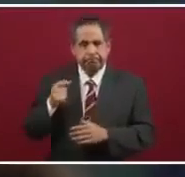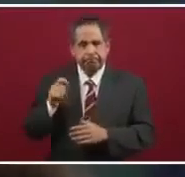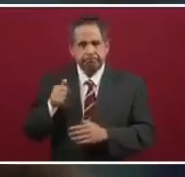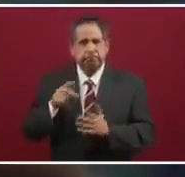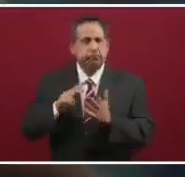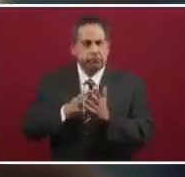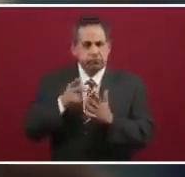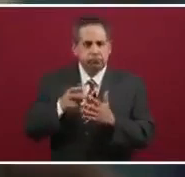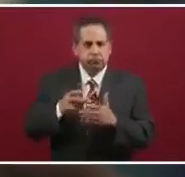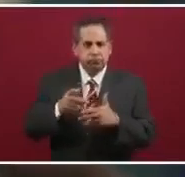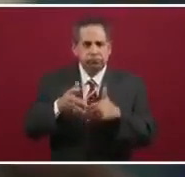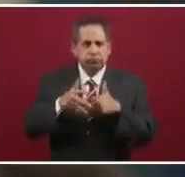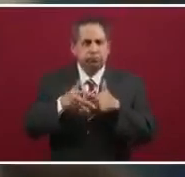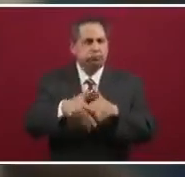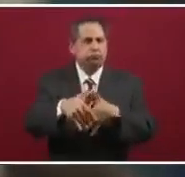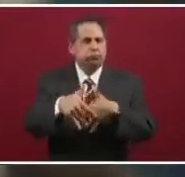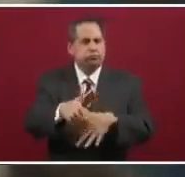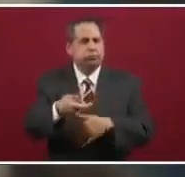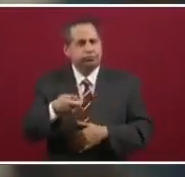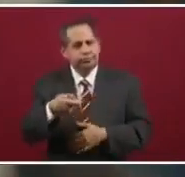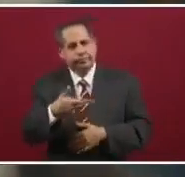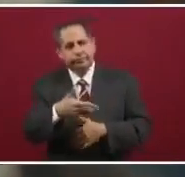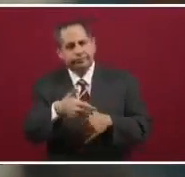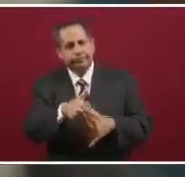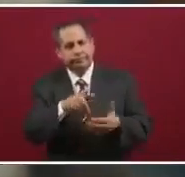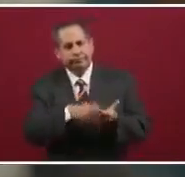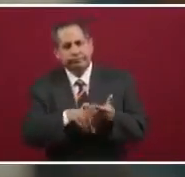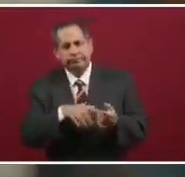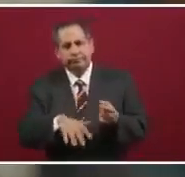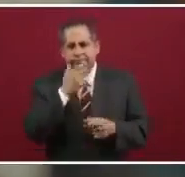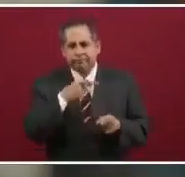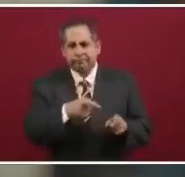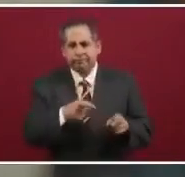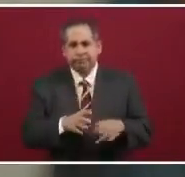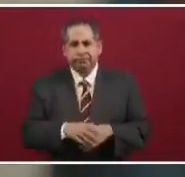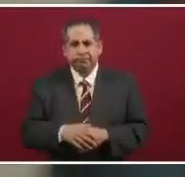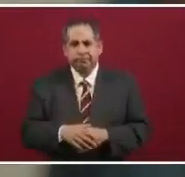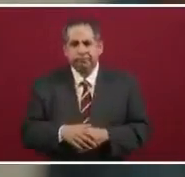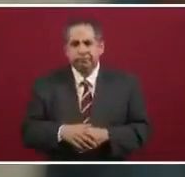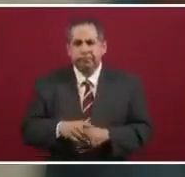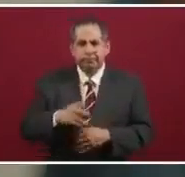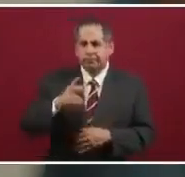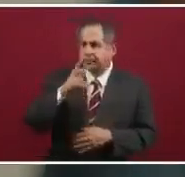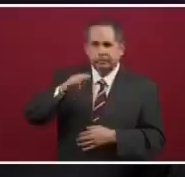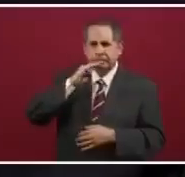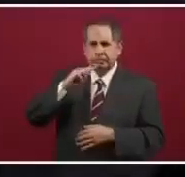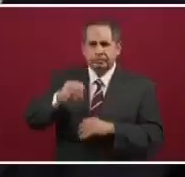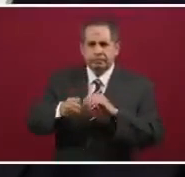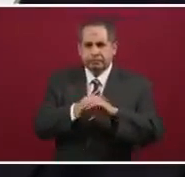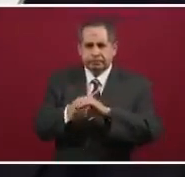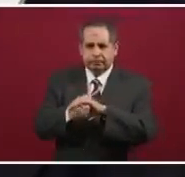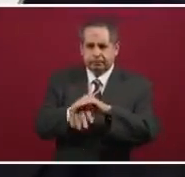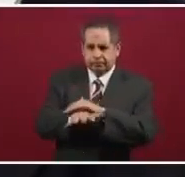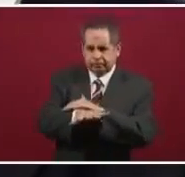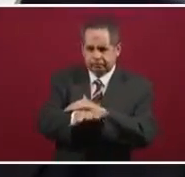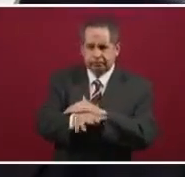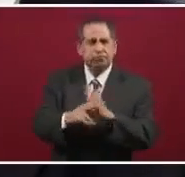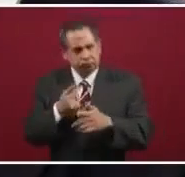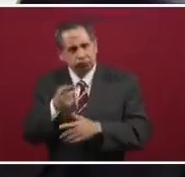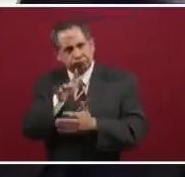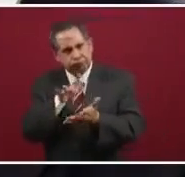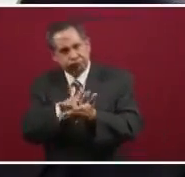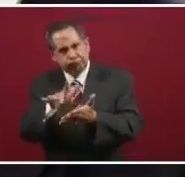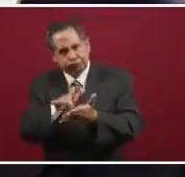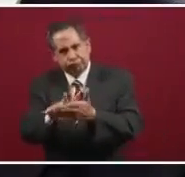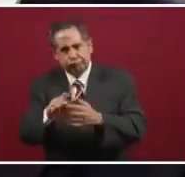hacer la marcha, que es ya muy comúnmente. Hay quienes de los padres de los normalistas de Ayotzinapa han estado a favor de su gobierno,